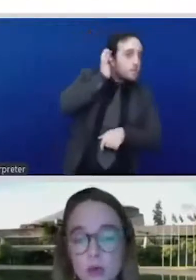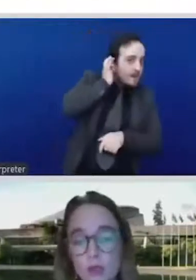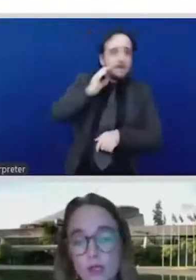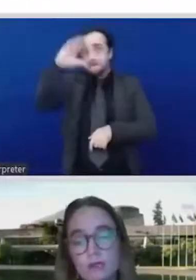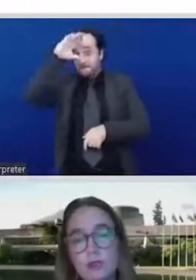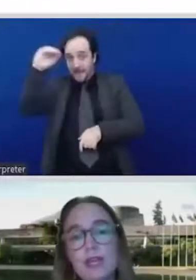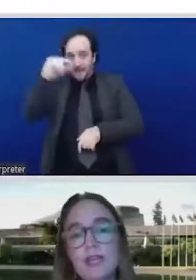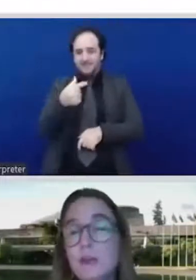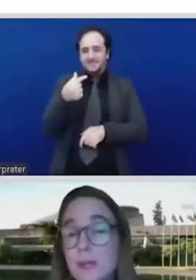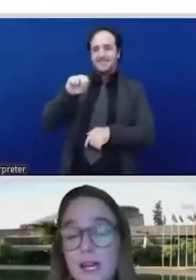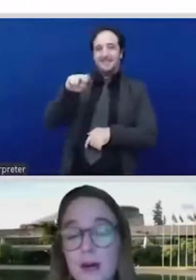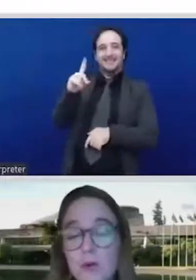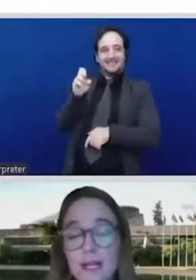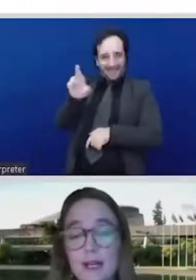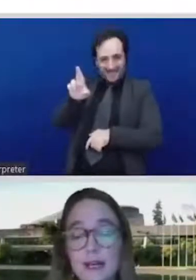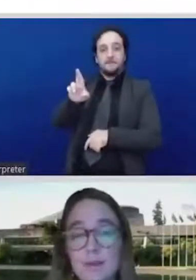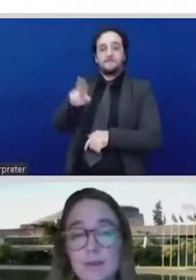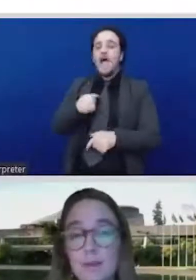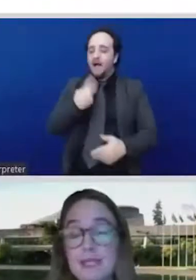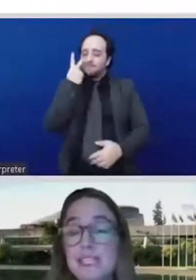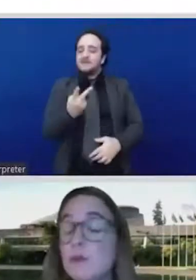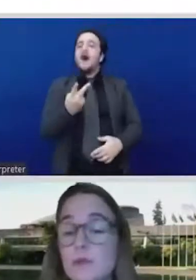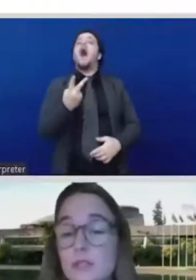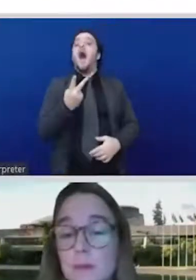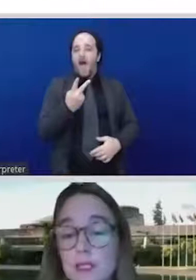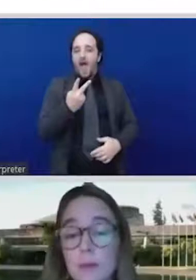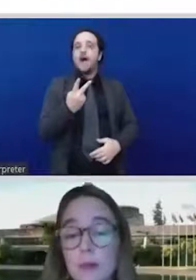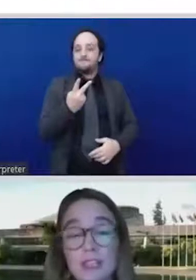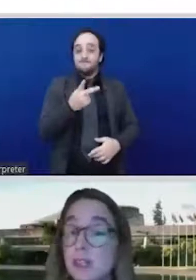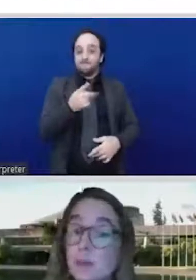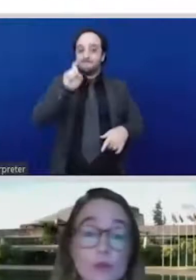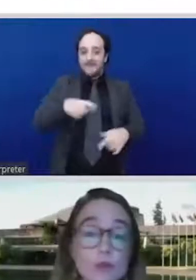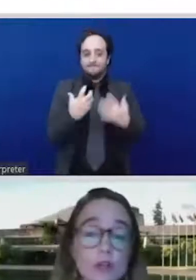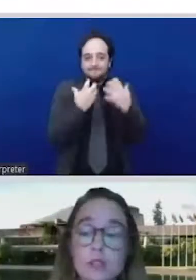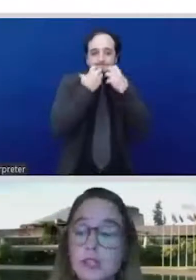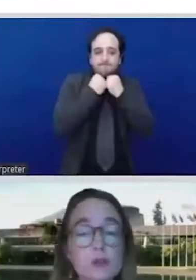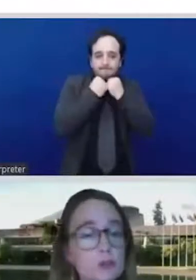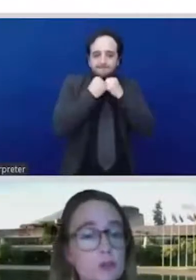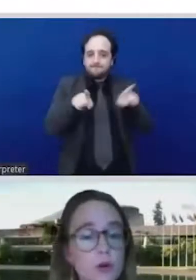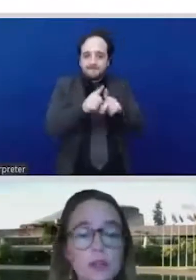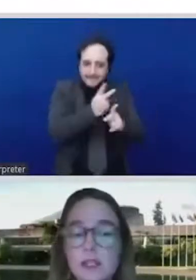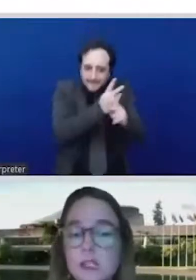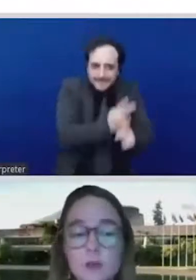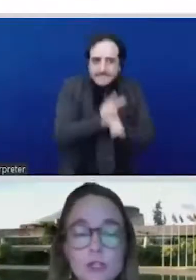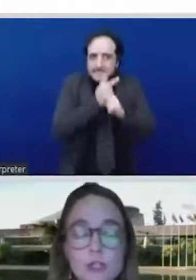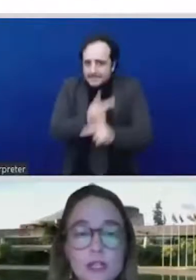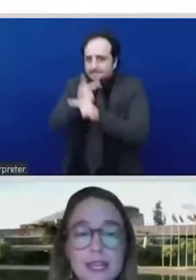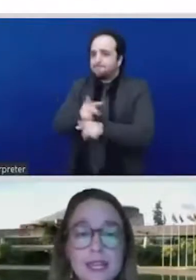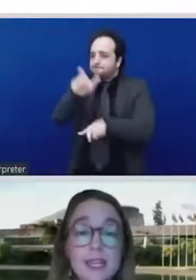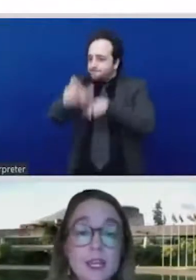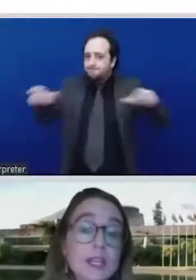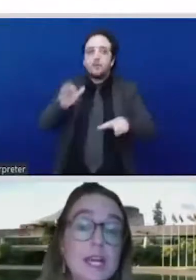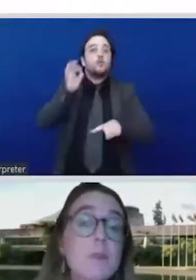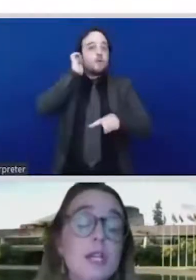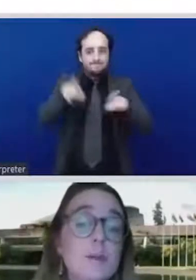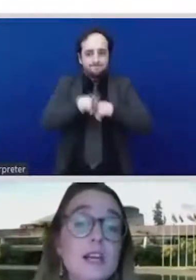autocuidemos. Y esto implica repensar profundamente los patrones de producción, de consumo, de distribución, y